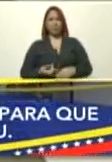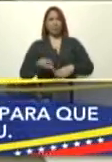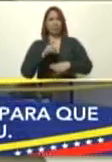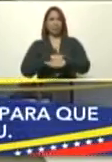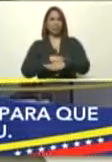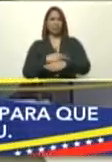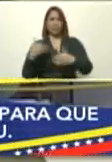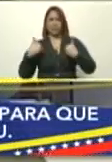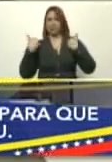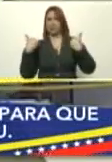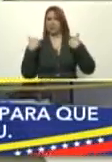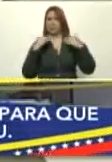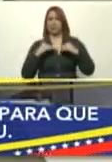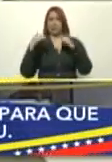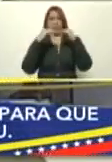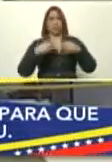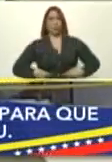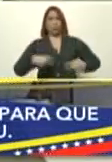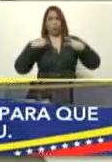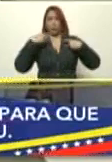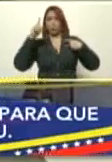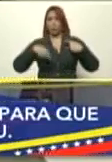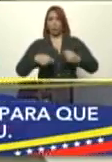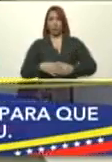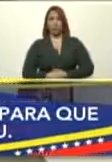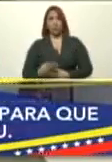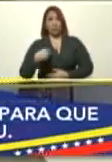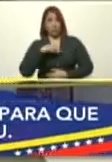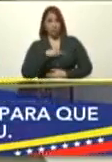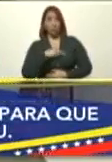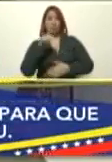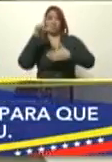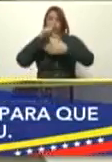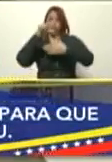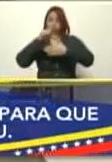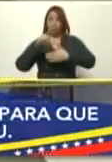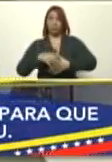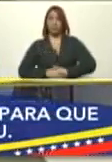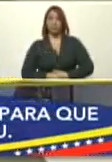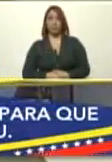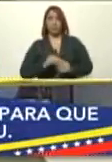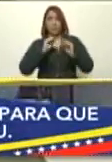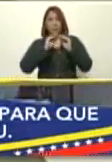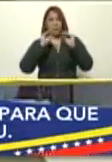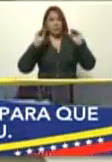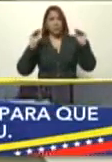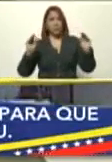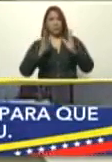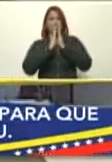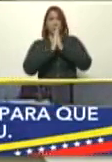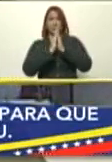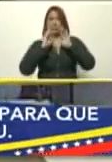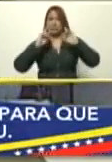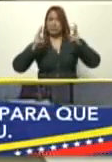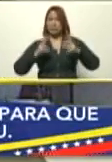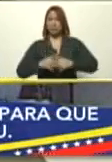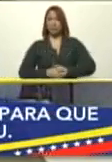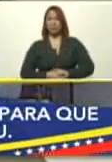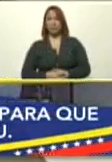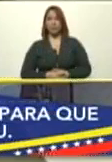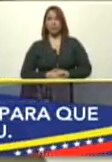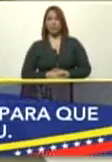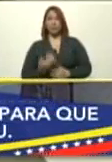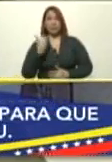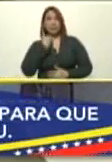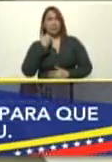nos afecta a todos en la humanidad y sobre todo a nosotros latinoamericanos. Es un llamado, este tema, la pandemia